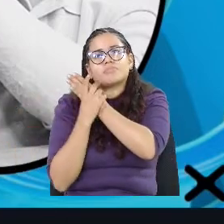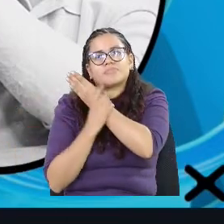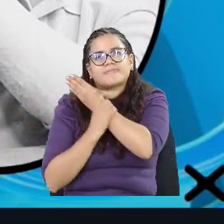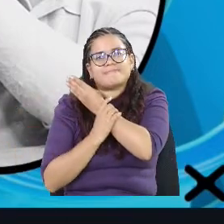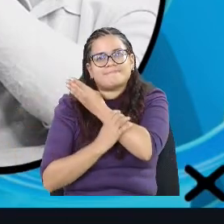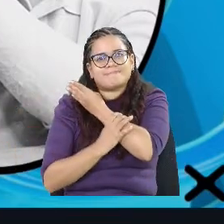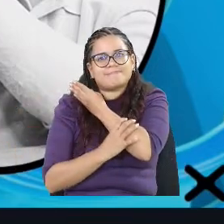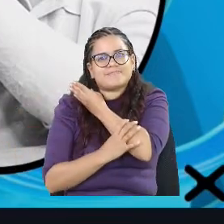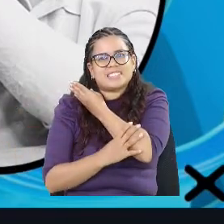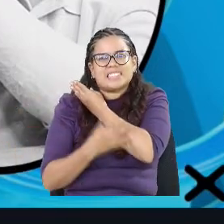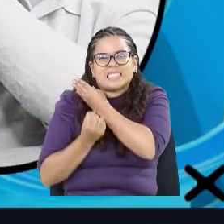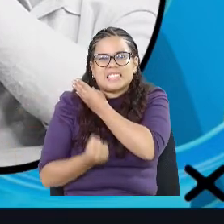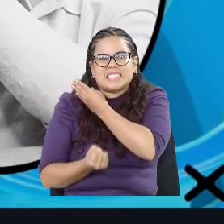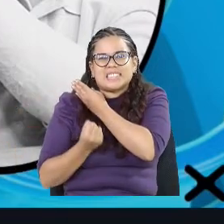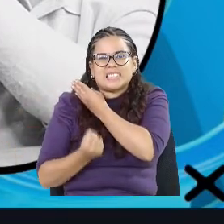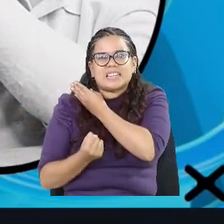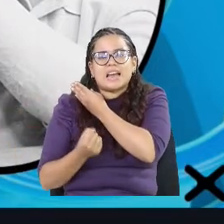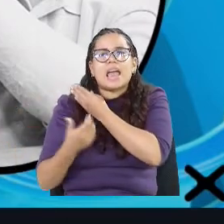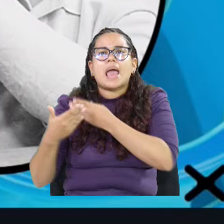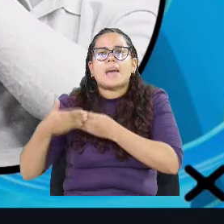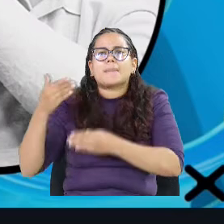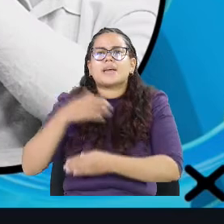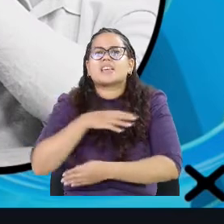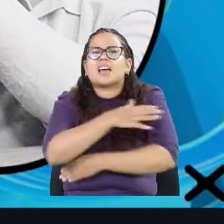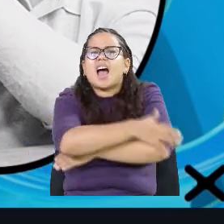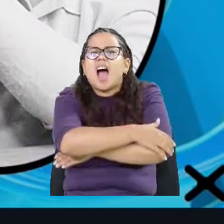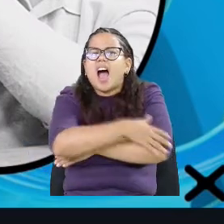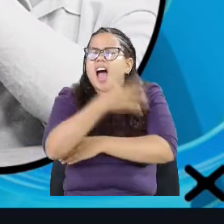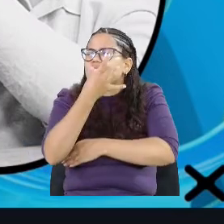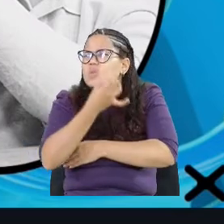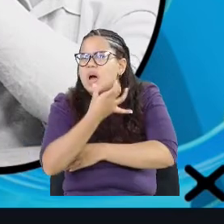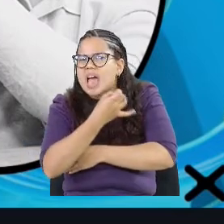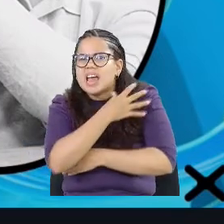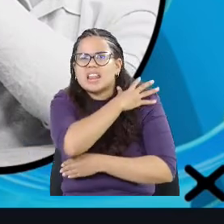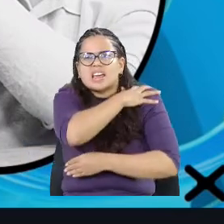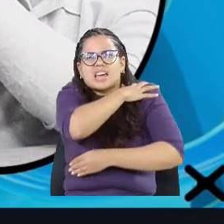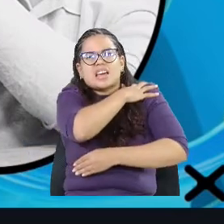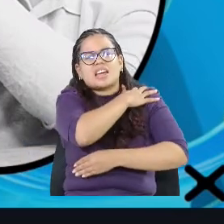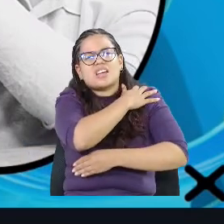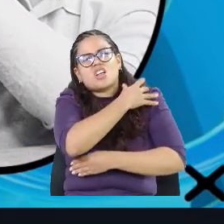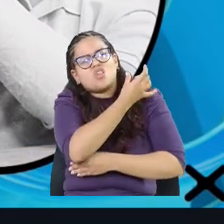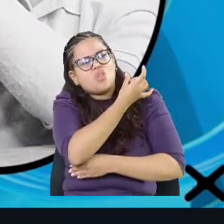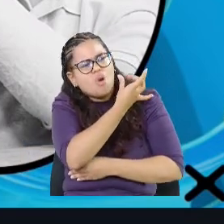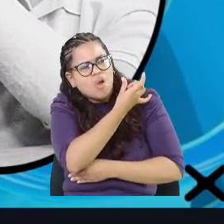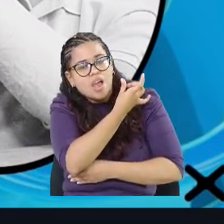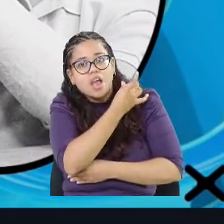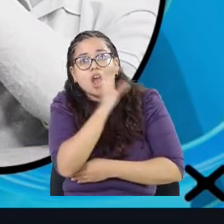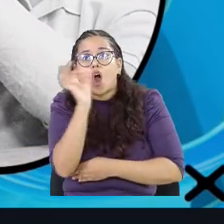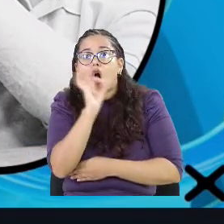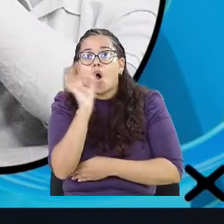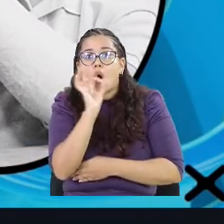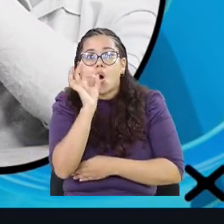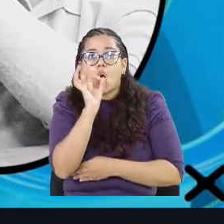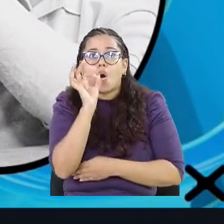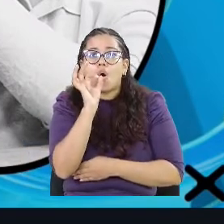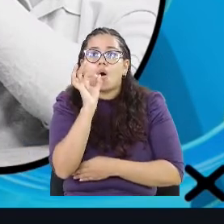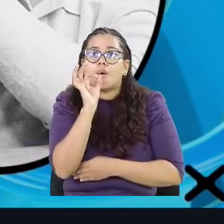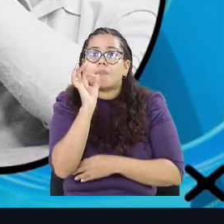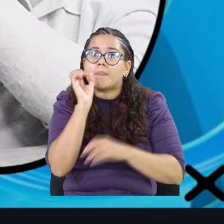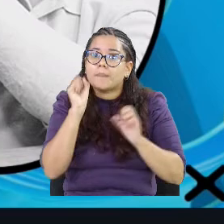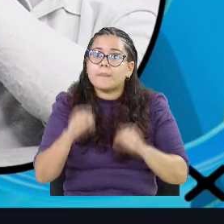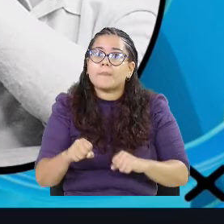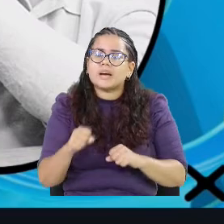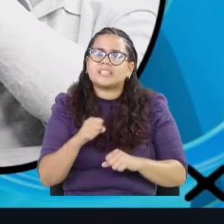muy pesado, les empieza a doler el codo o el hombro, o en el peor de los casos, eh, hay